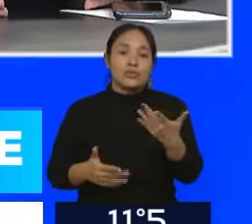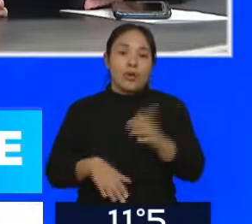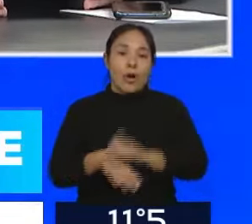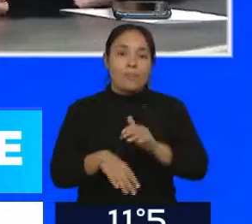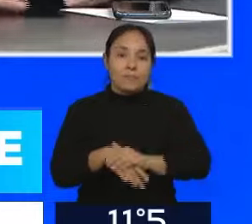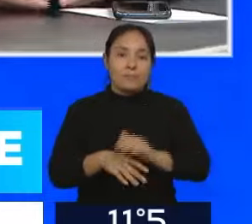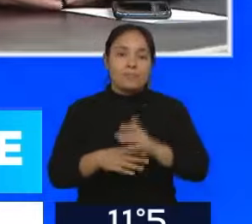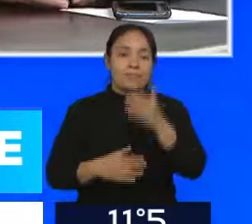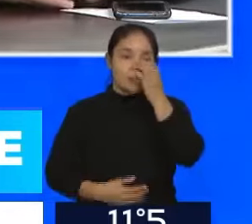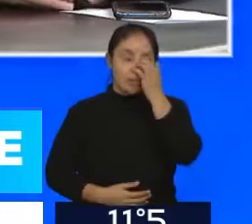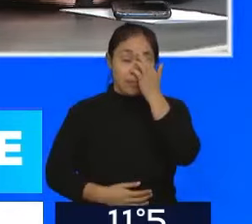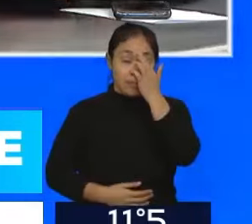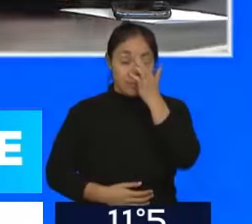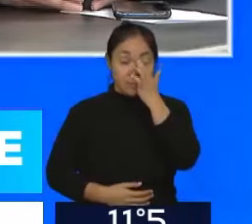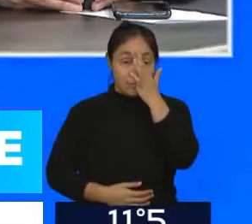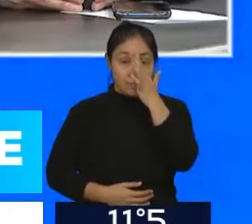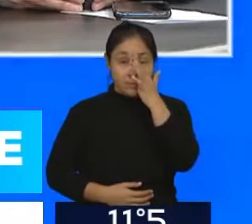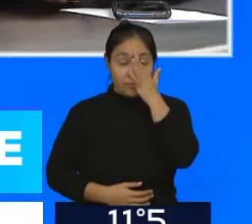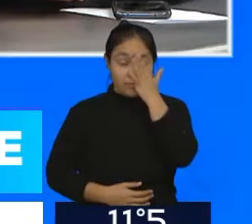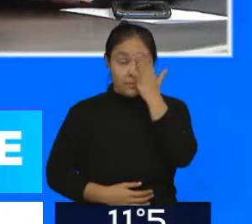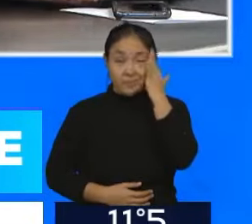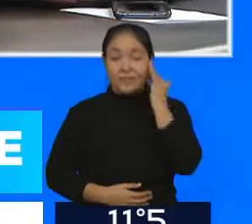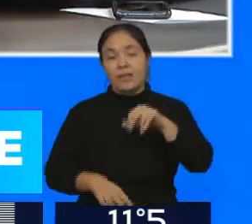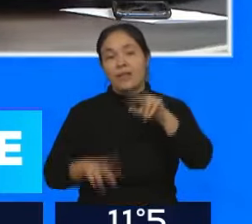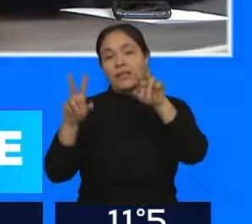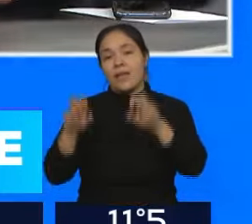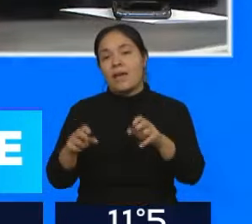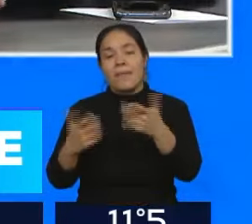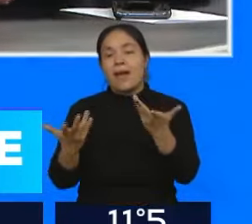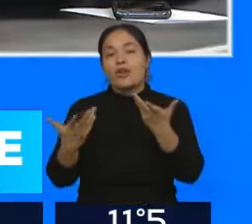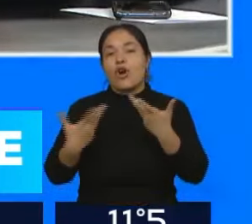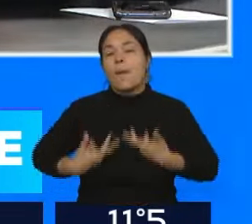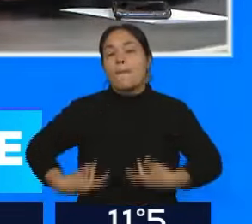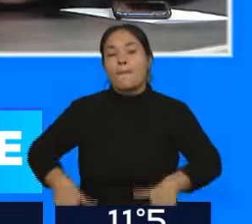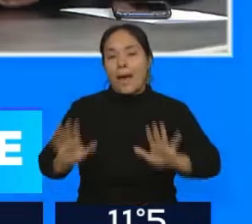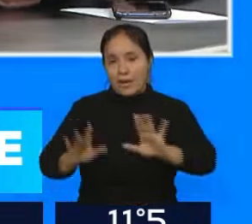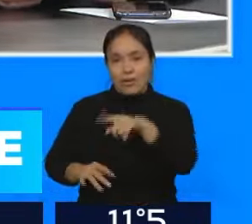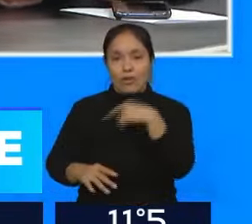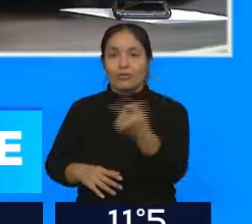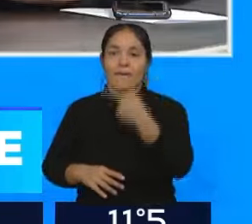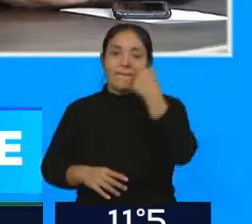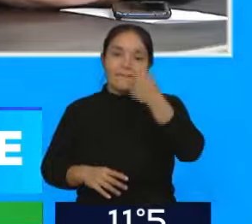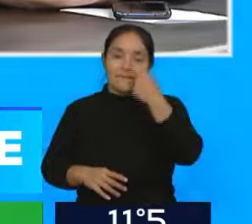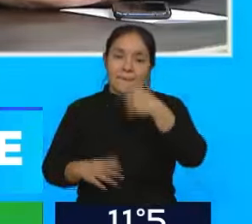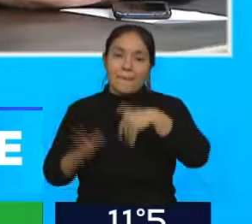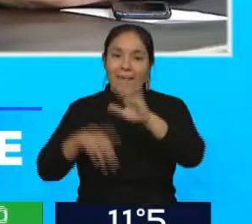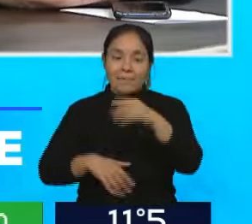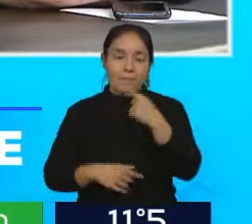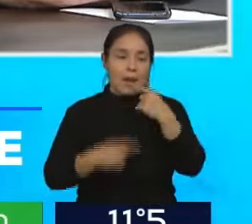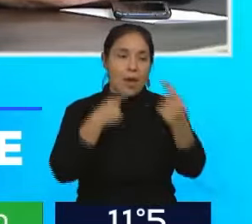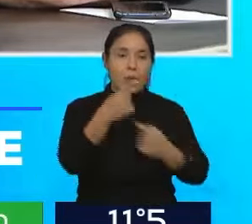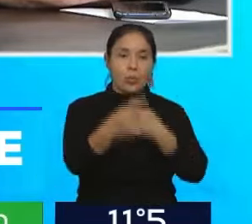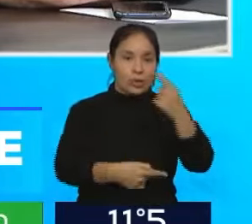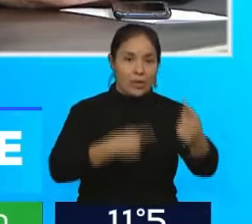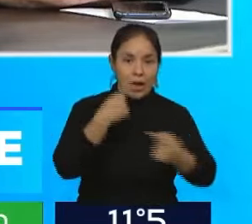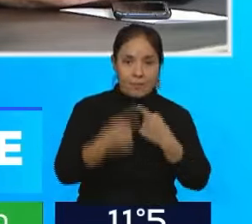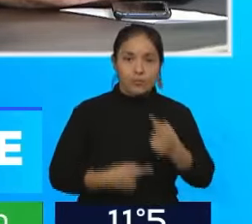consecuencia política. Sobre los temas más mundanos, ya lo de día a día, lo que nos interesa, le preguntamos acerca de